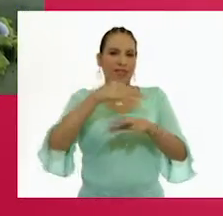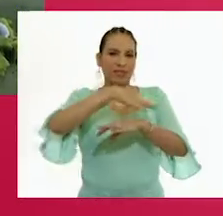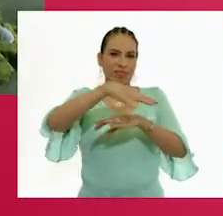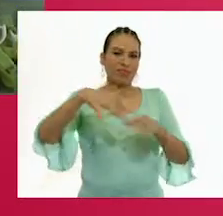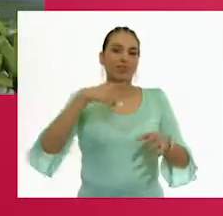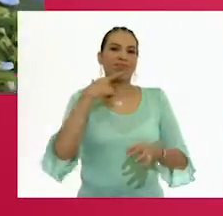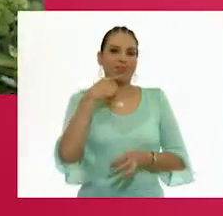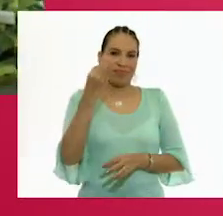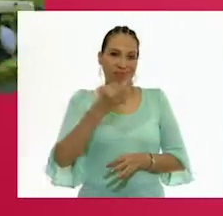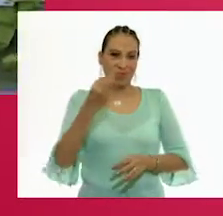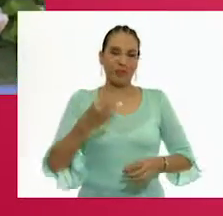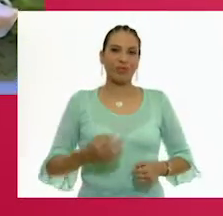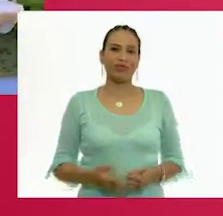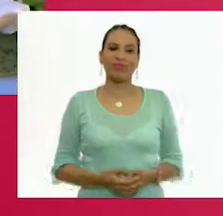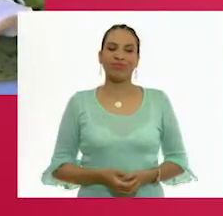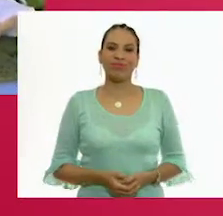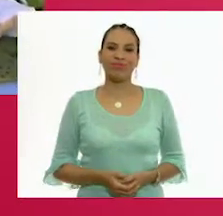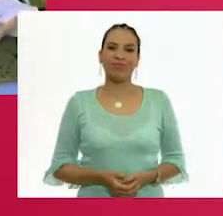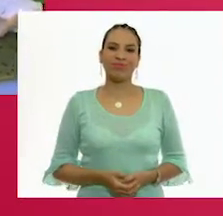sabor.